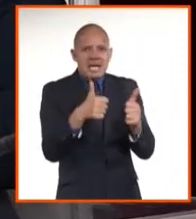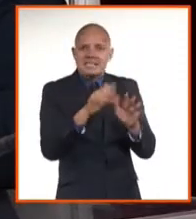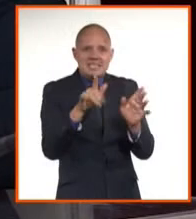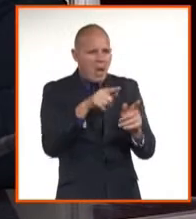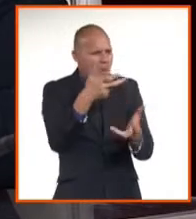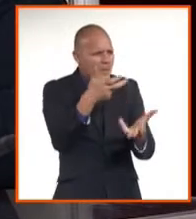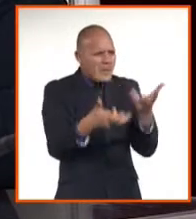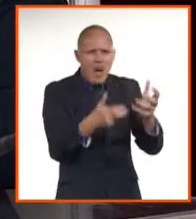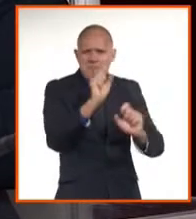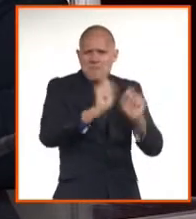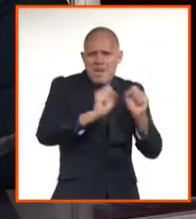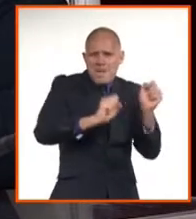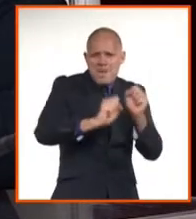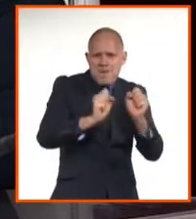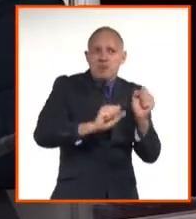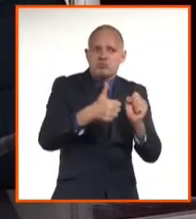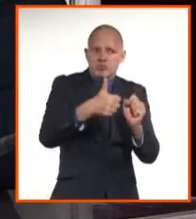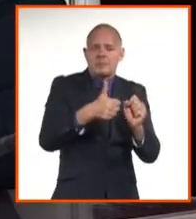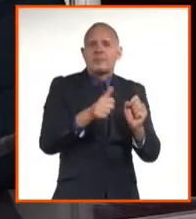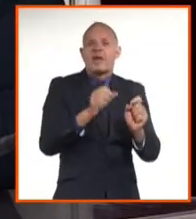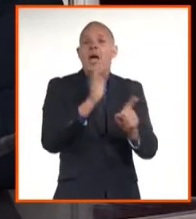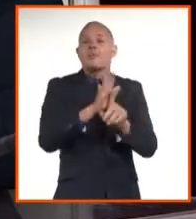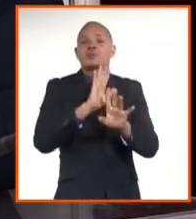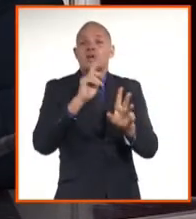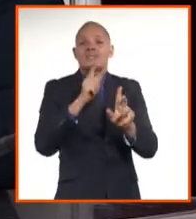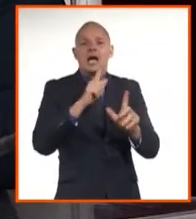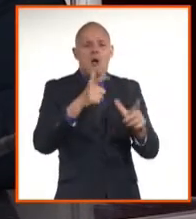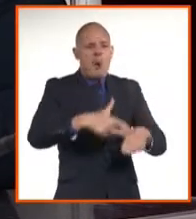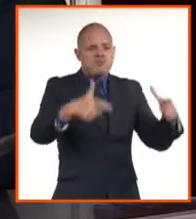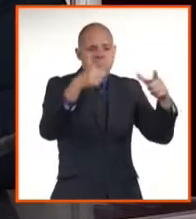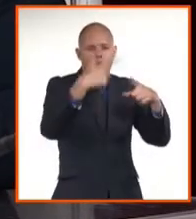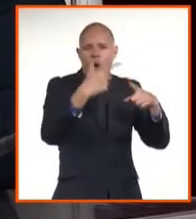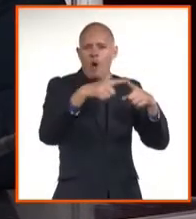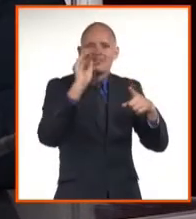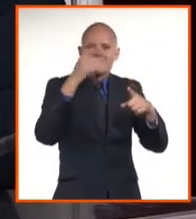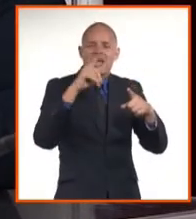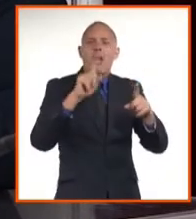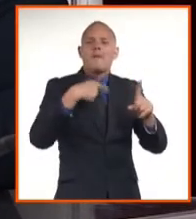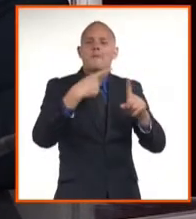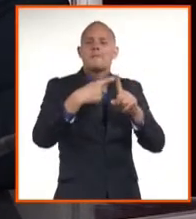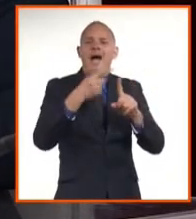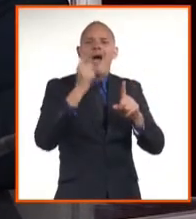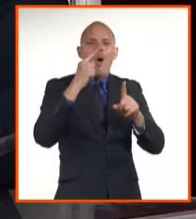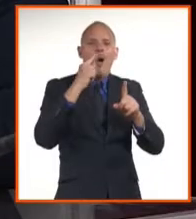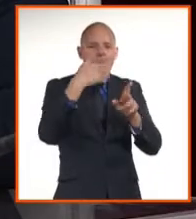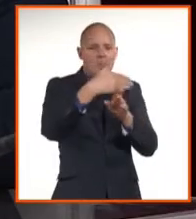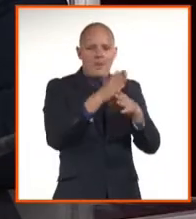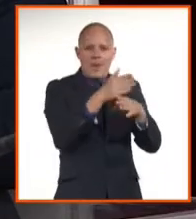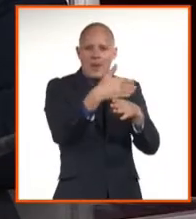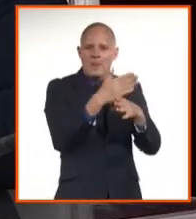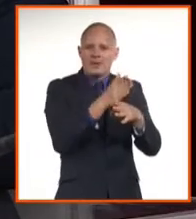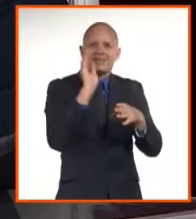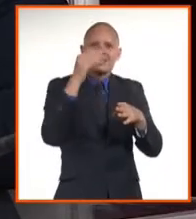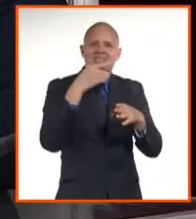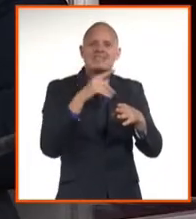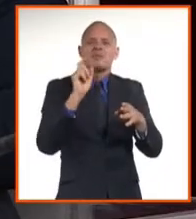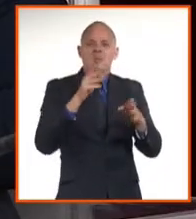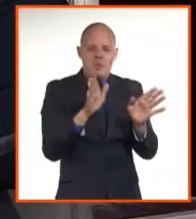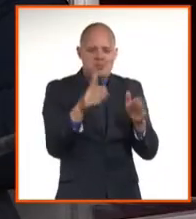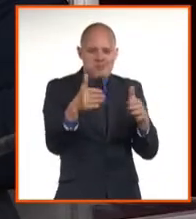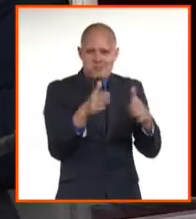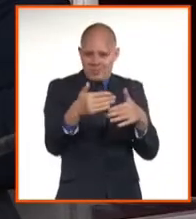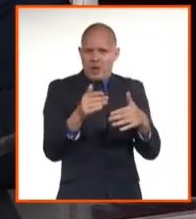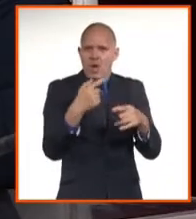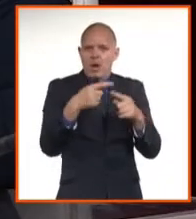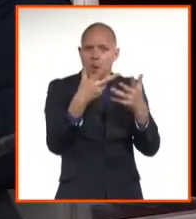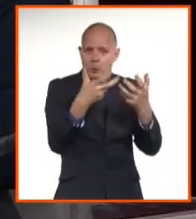y se realiza el proceso de secado de la obra refractaria en el interior de la caldera. Está aproximadamente unas 10 horas la